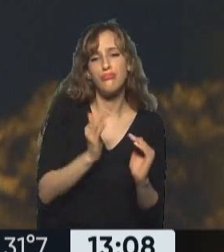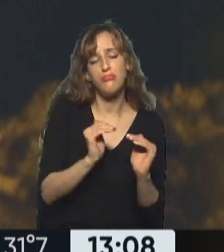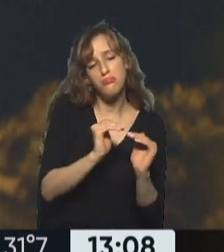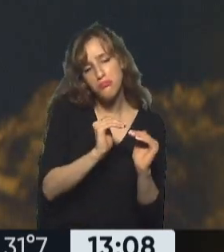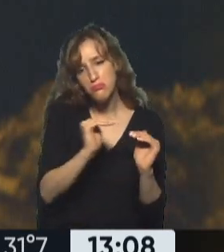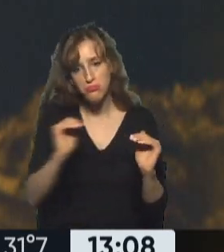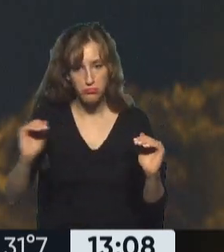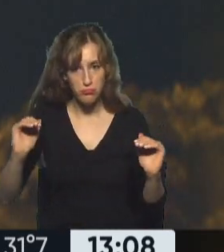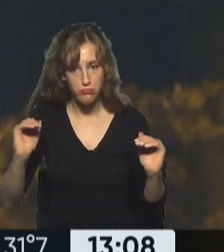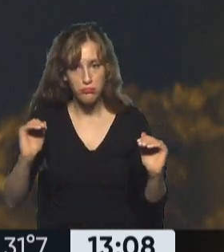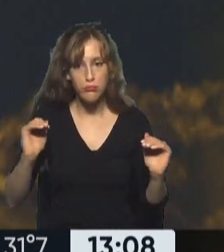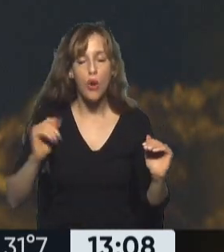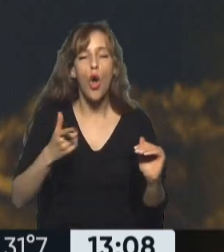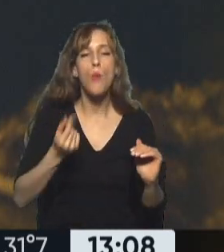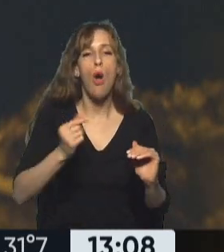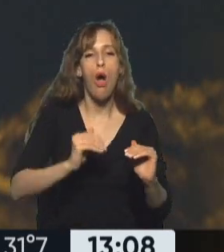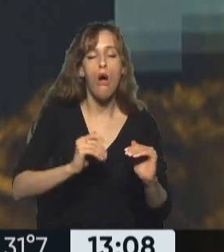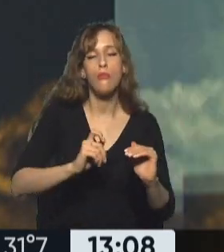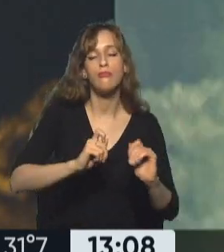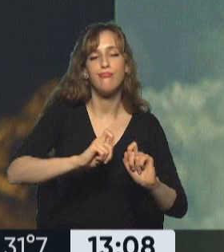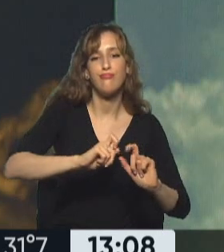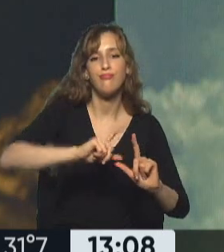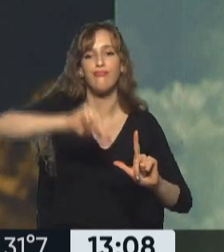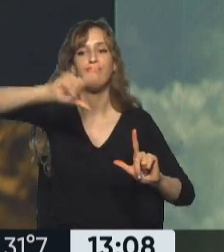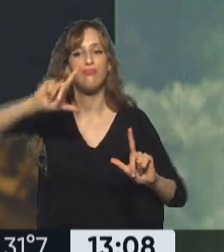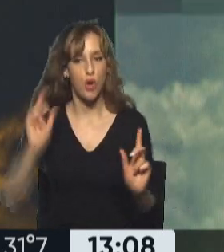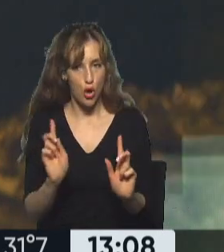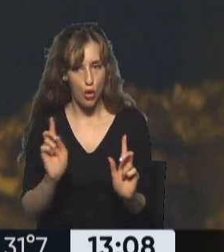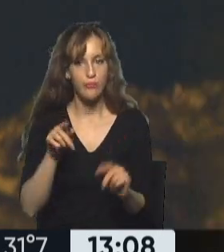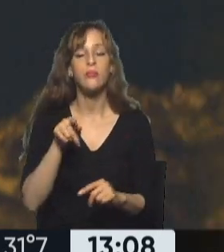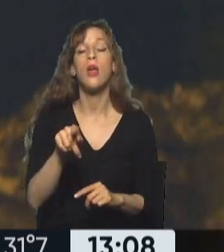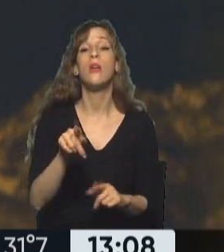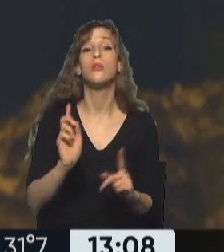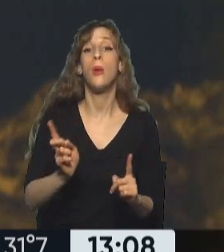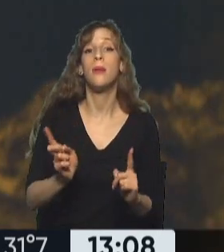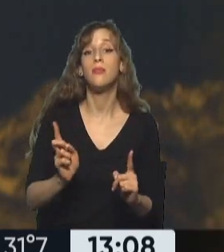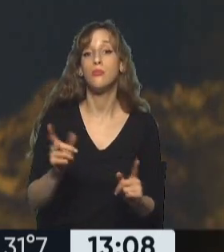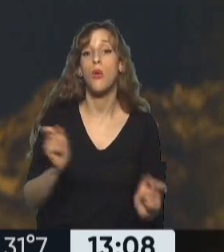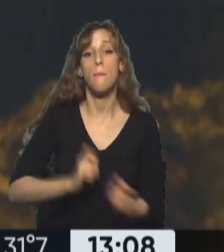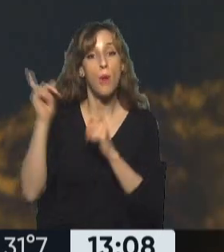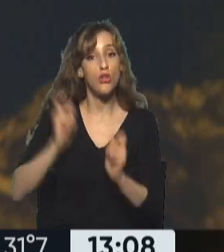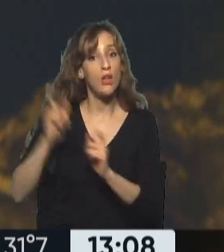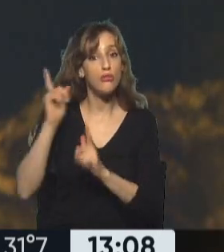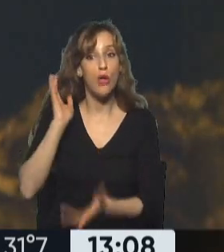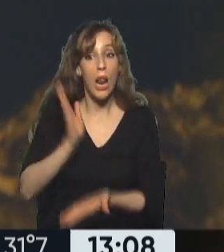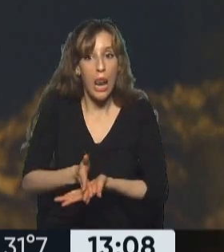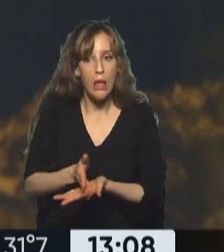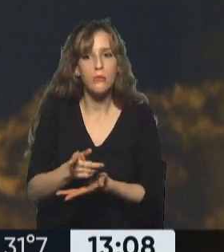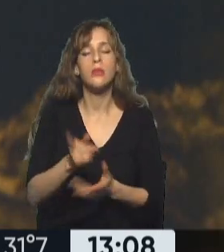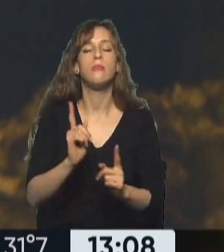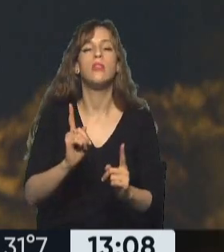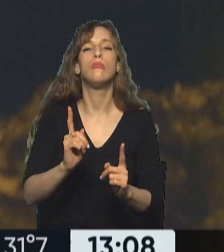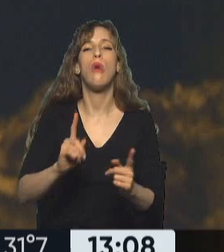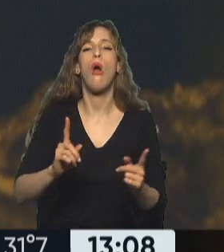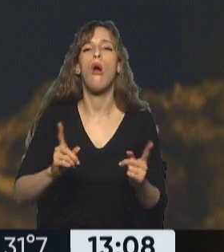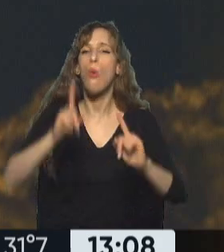que esa limitación a las exportaciones no significó que entraran menos dólares que el año